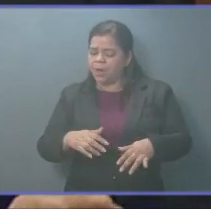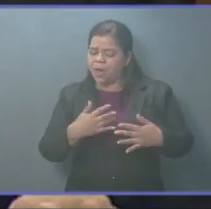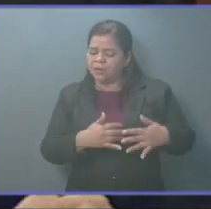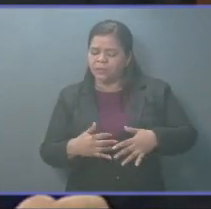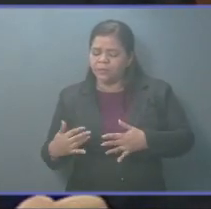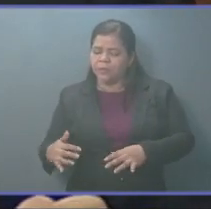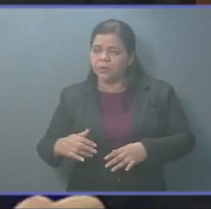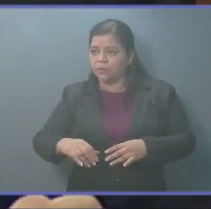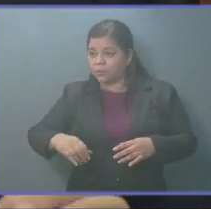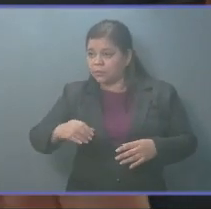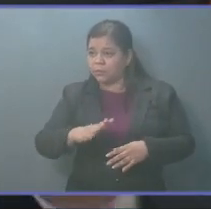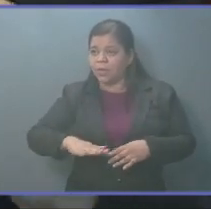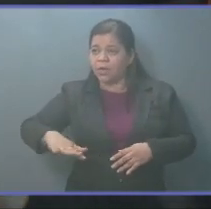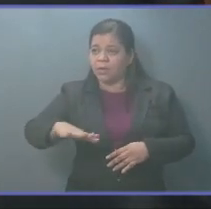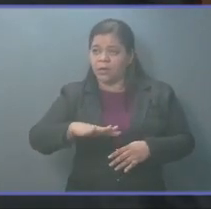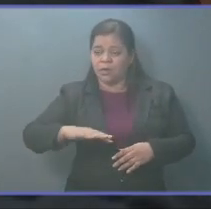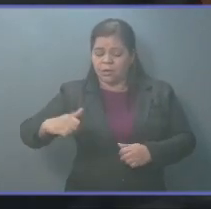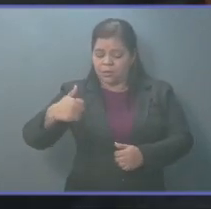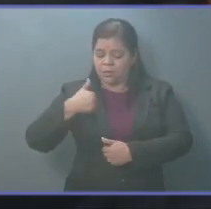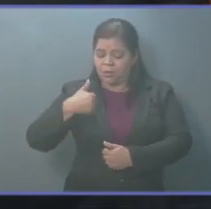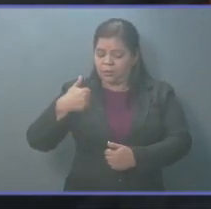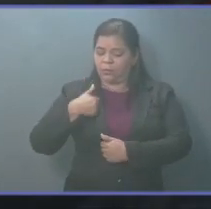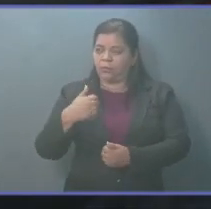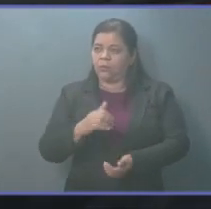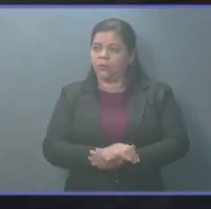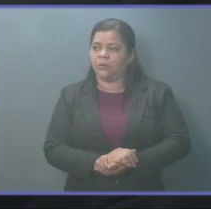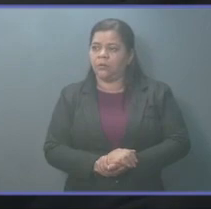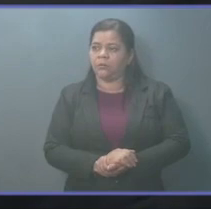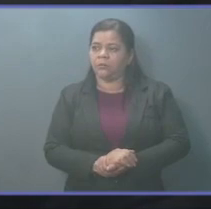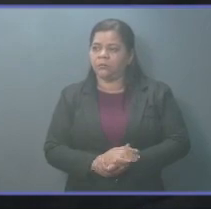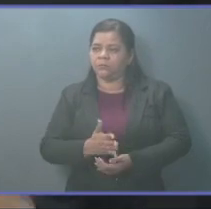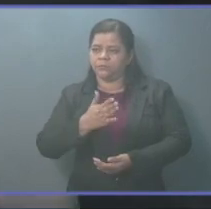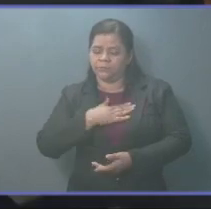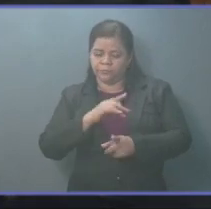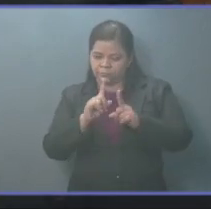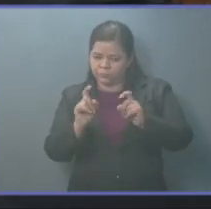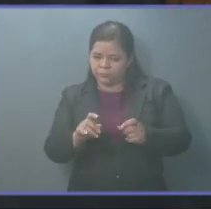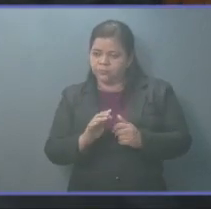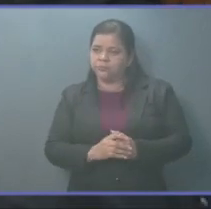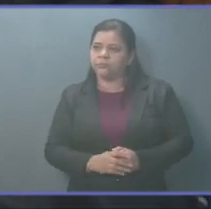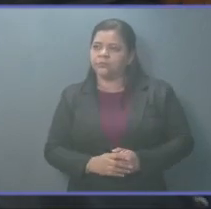las unidades de la Fuerza Armada. Mi pregunta es la siguiente.